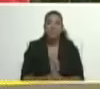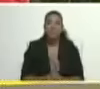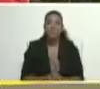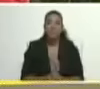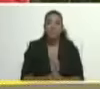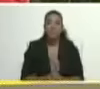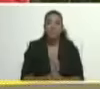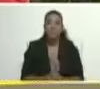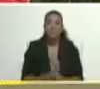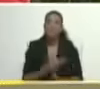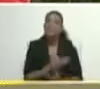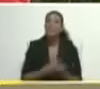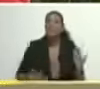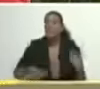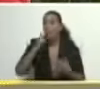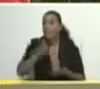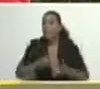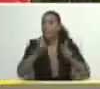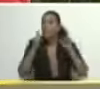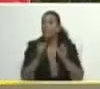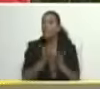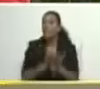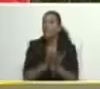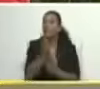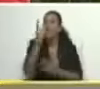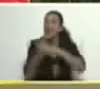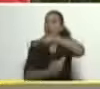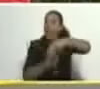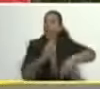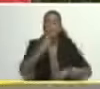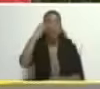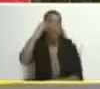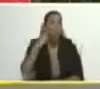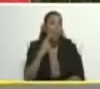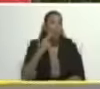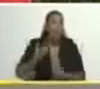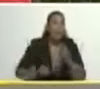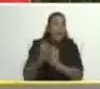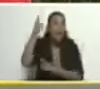del presidente Maduro, porque usted ha permanecido fiel a la revolución bolivariana.